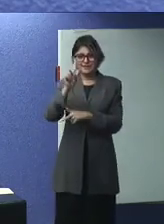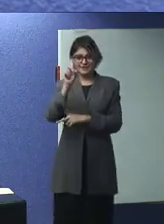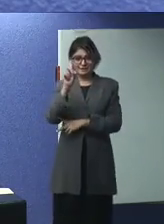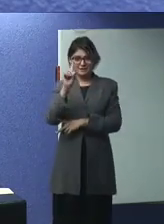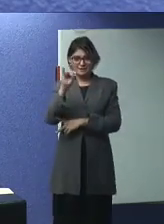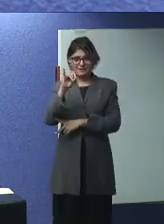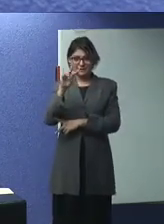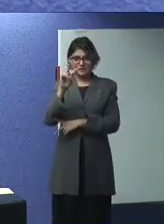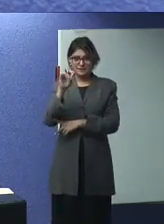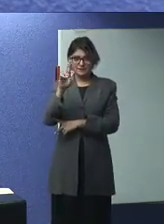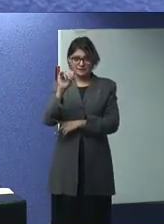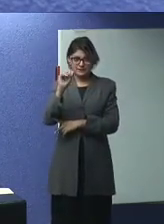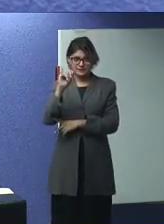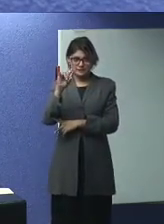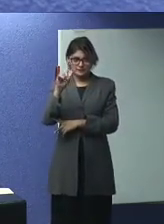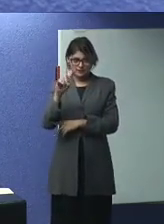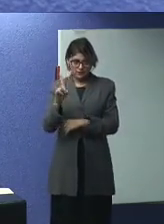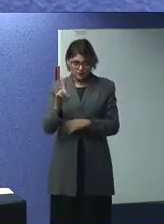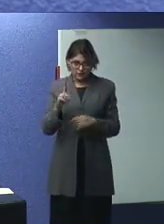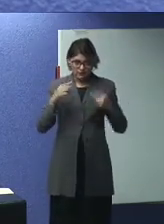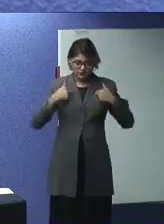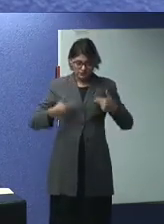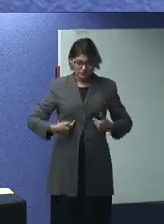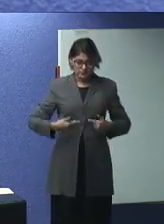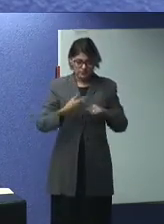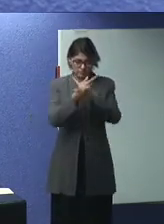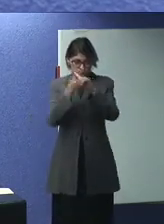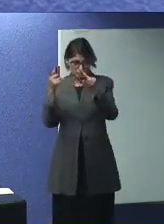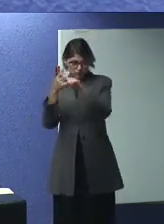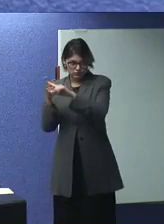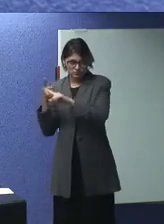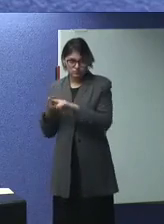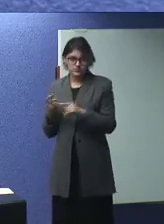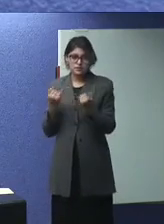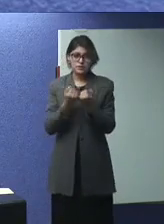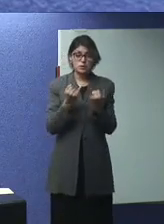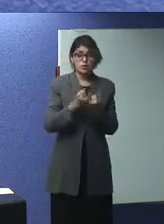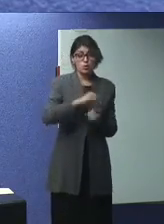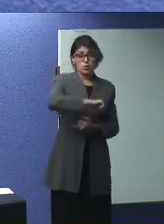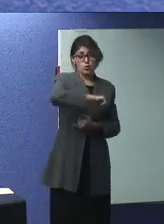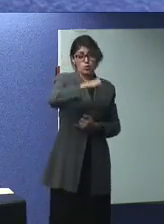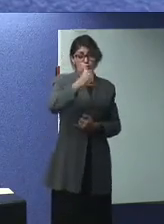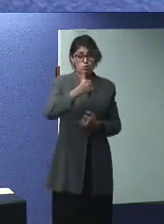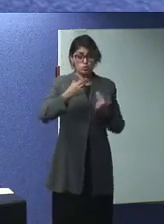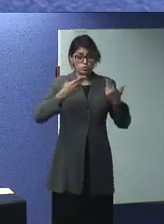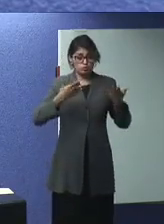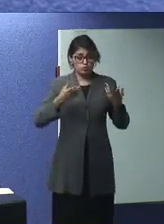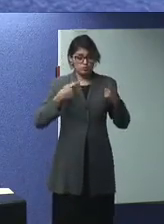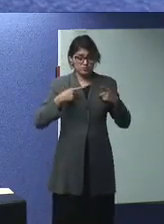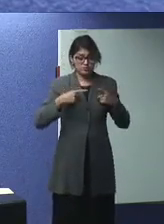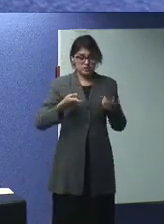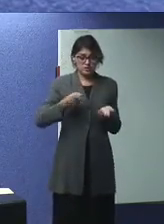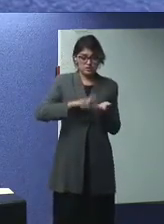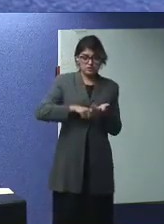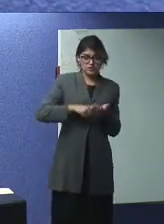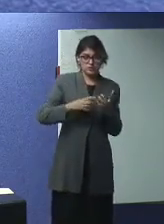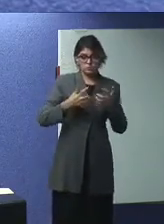diversidad humana y con reconocer la presencia de diversidades funcionales, también nos permite tomar